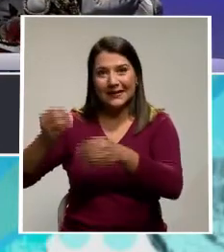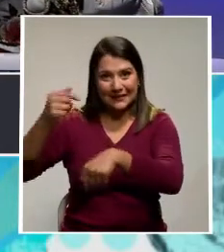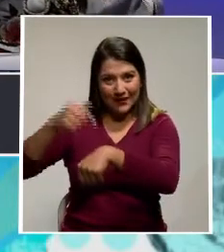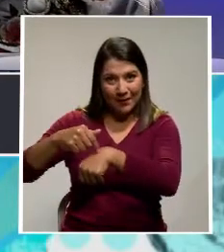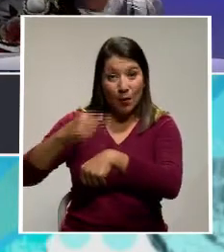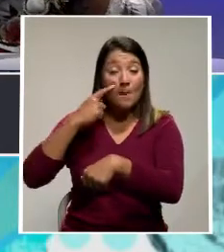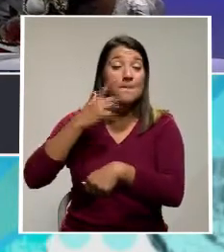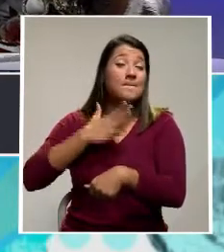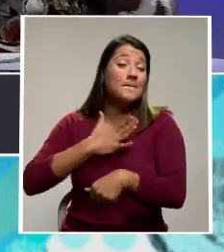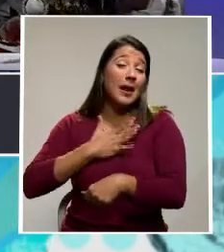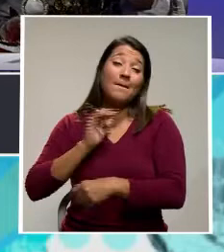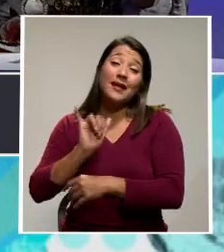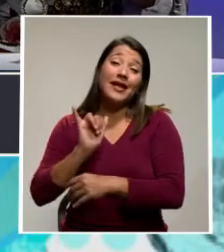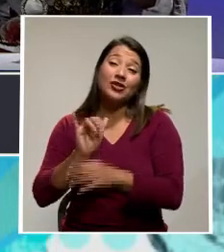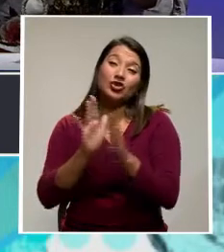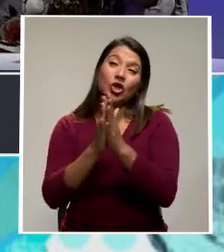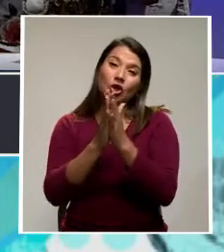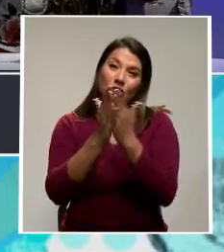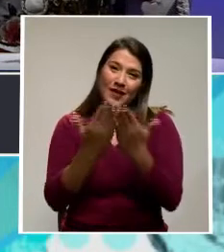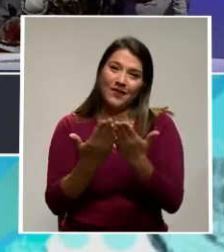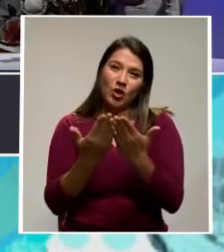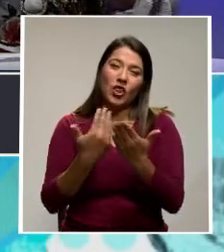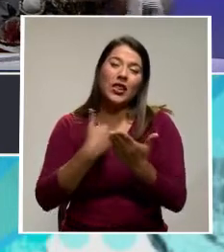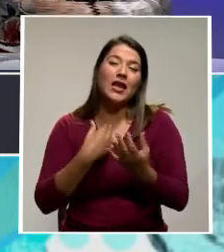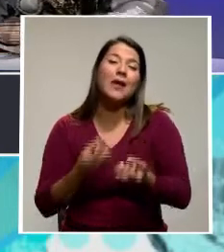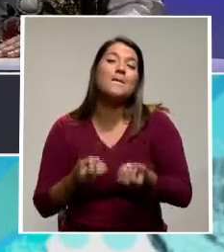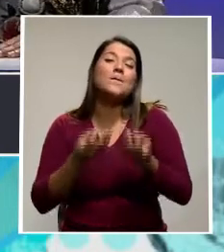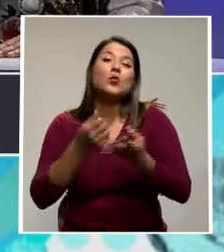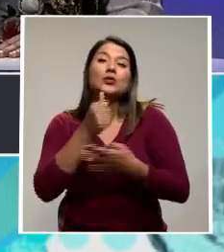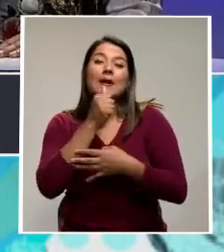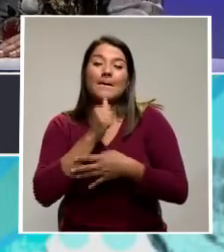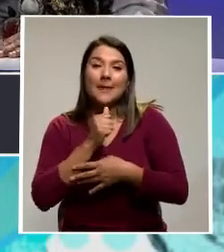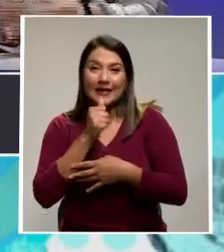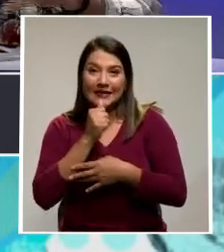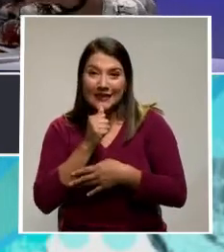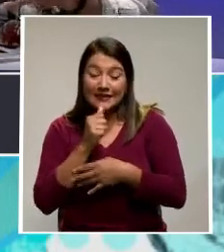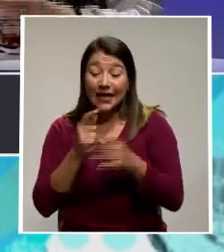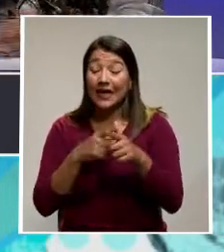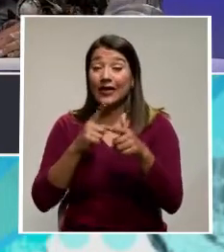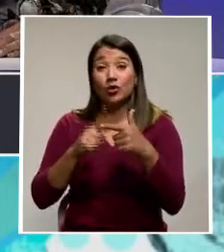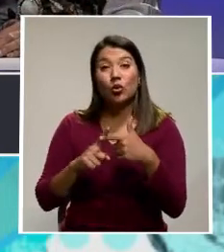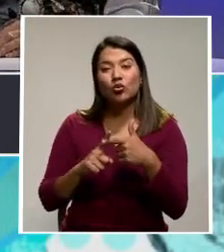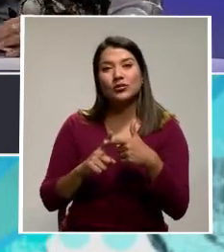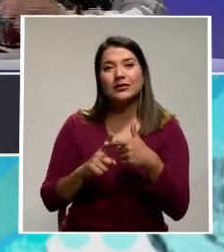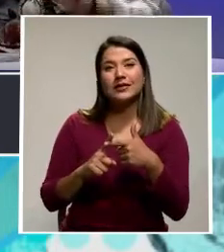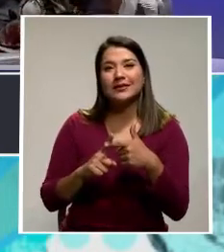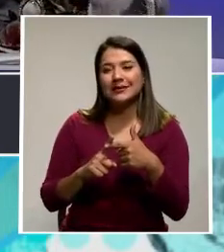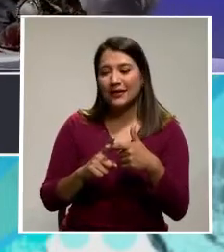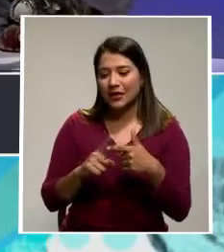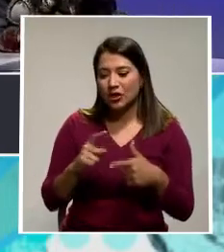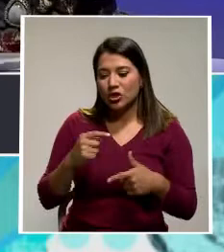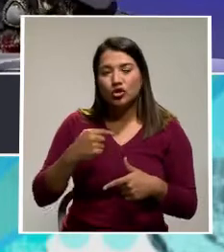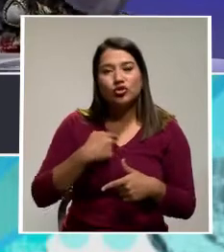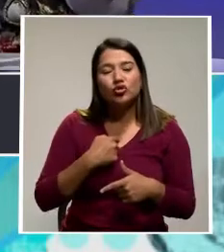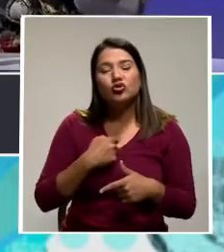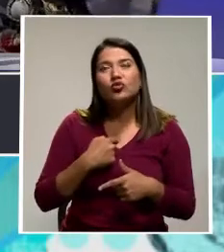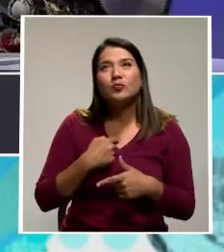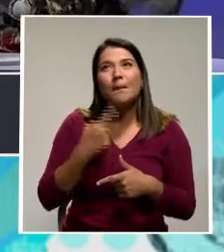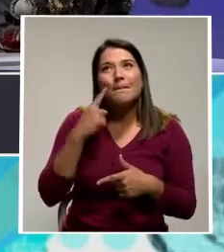paciencia. Entonces, este es un movimiento que más bien encuentro extraordinario, que vos tengas la sensibilidad de ver